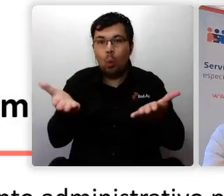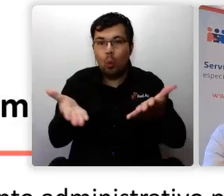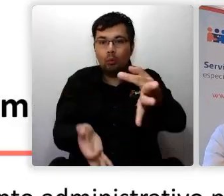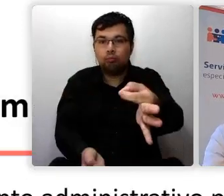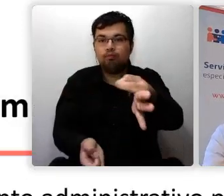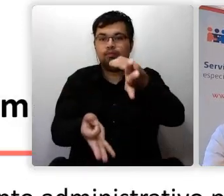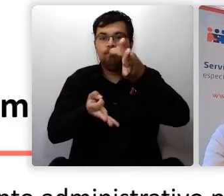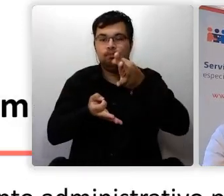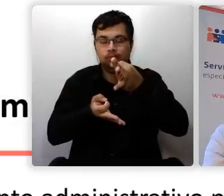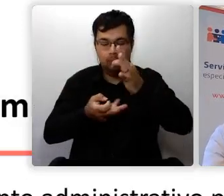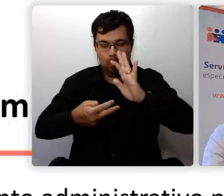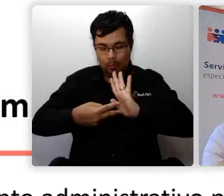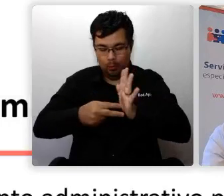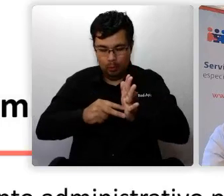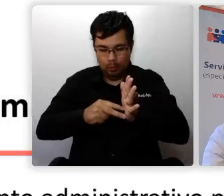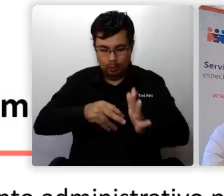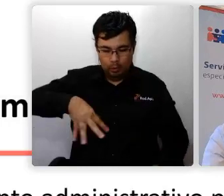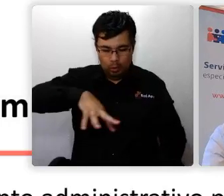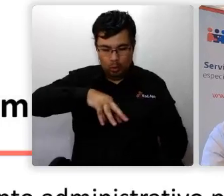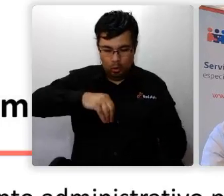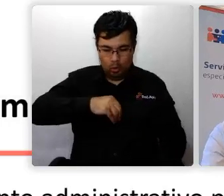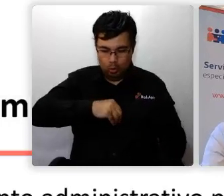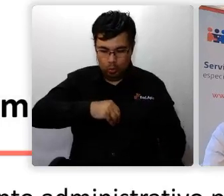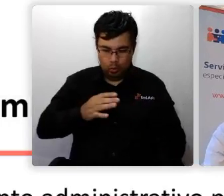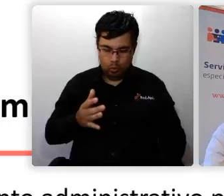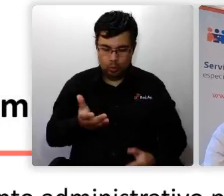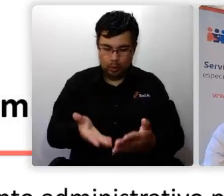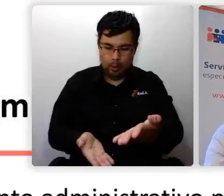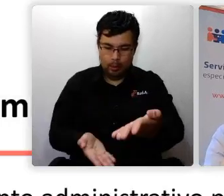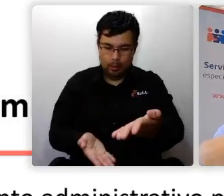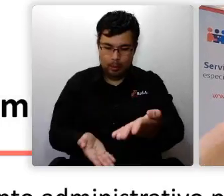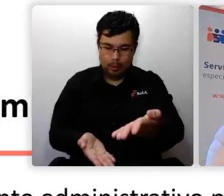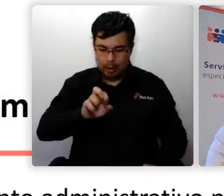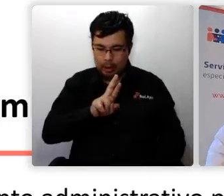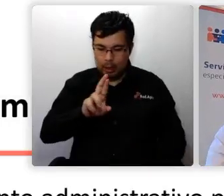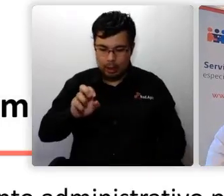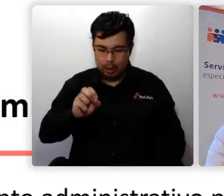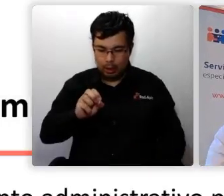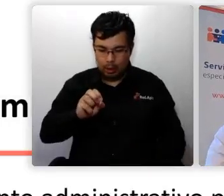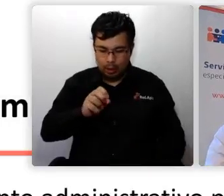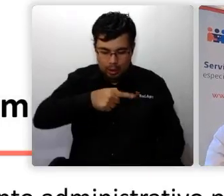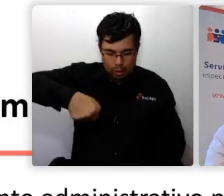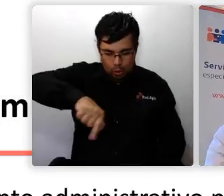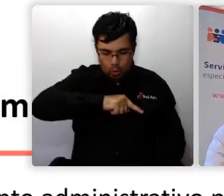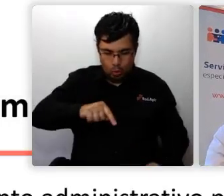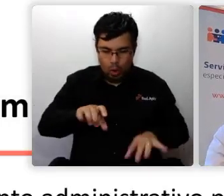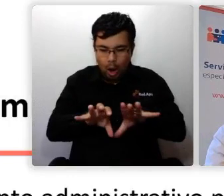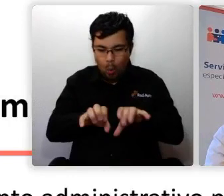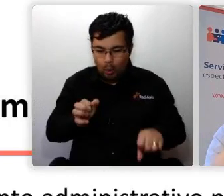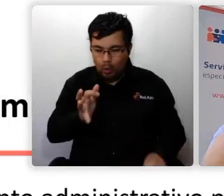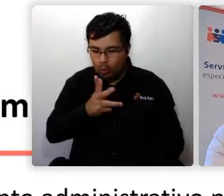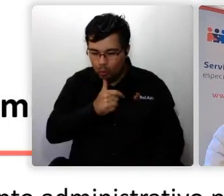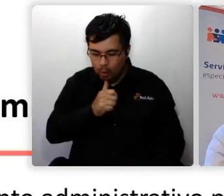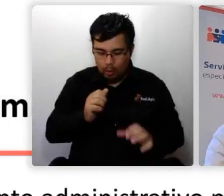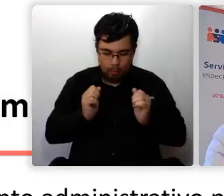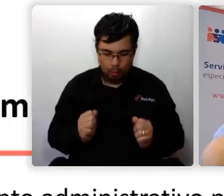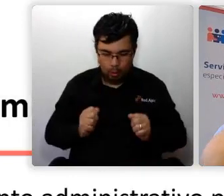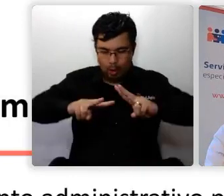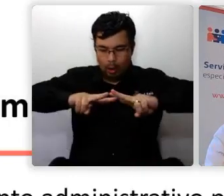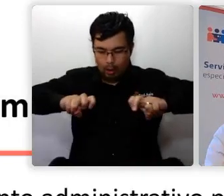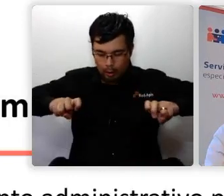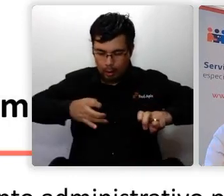giro y nosotros no estamos de acuerdo con este giro porque se omitieron tal y tal cosa, nosotros podemos analizar el tema y decir, dado este